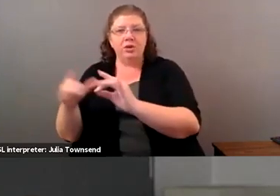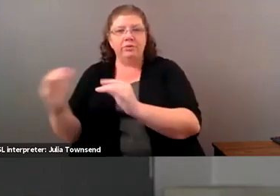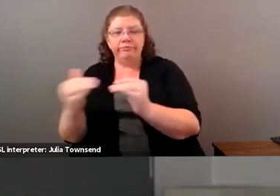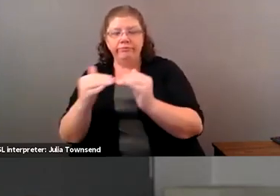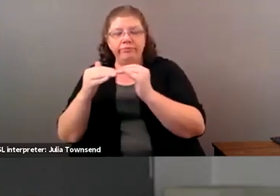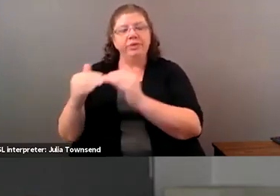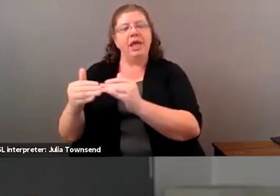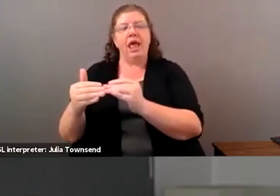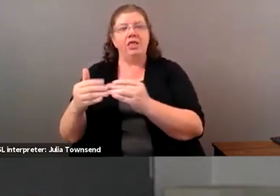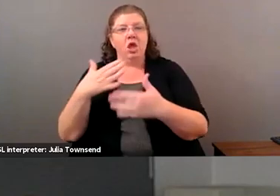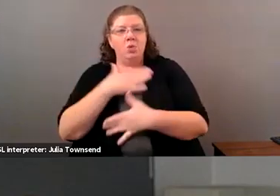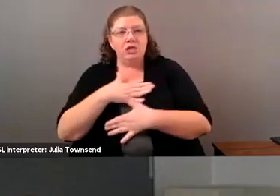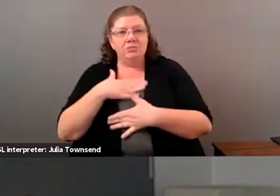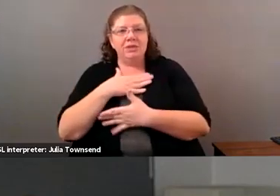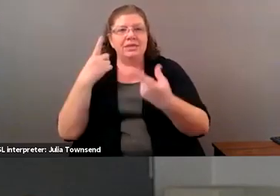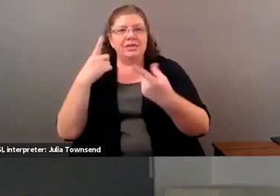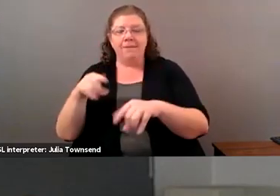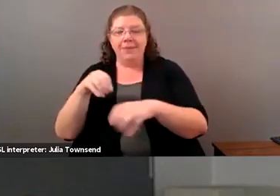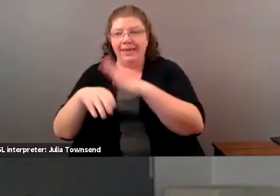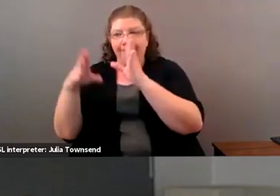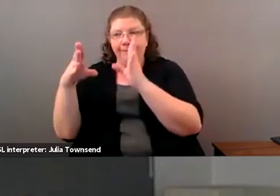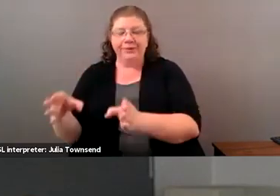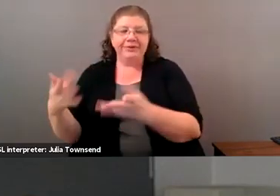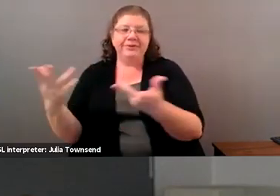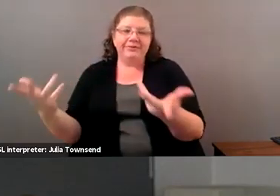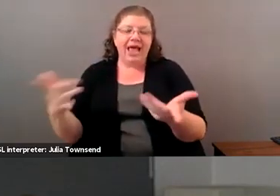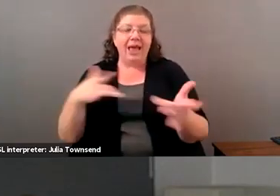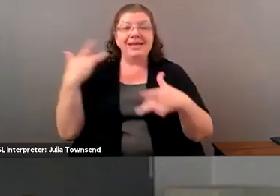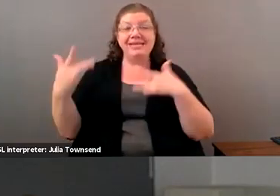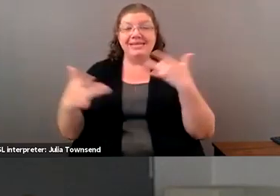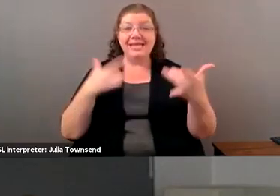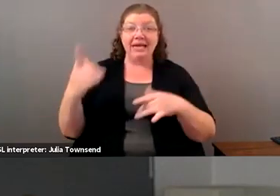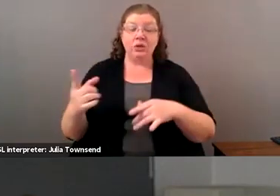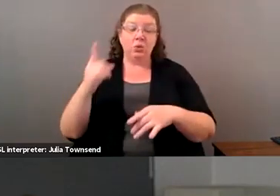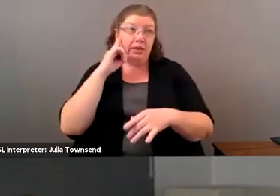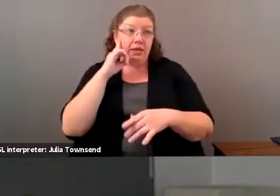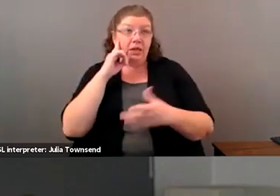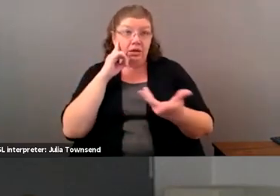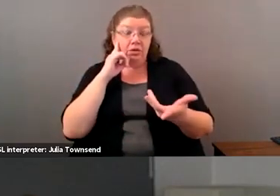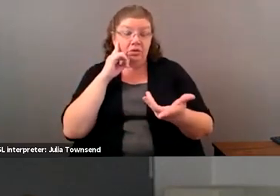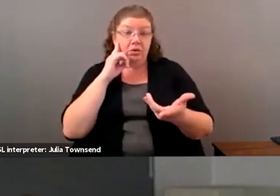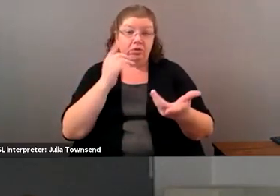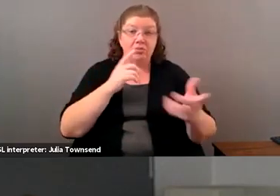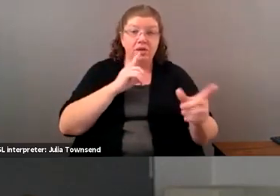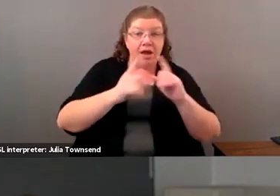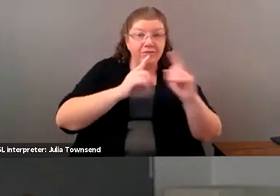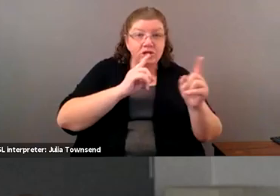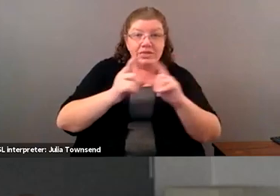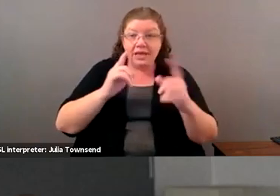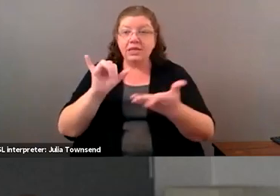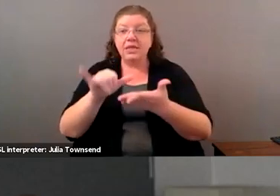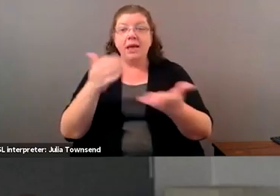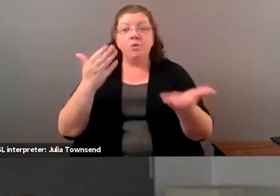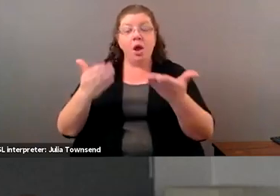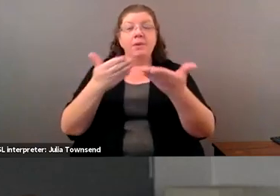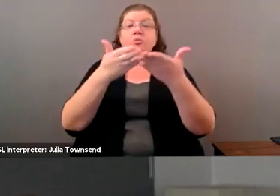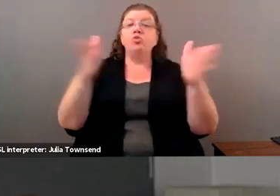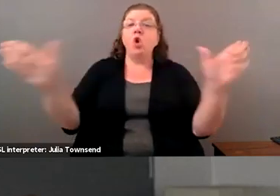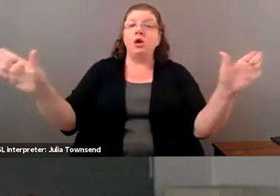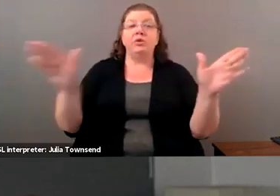oportunidades de crecimiento que están sucediendo cara a cara así que me emociona escuchar de estas conversaciones que posiblemente